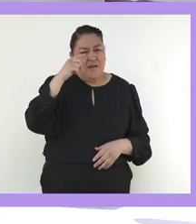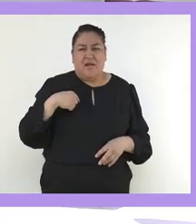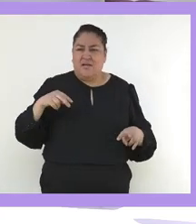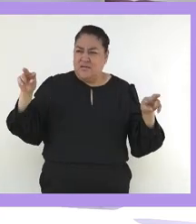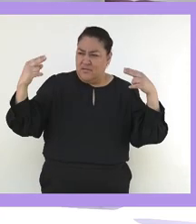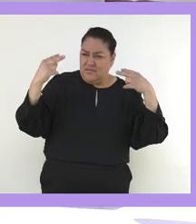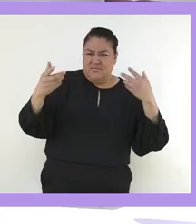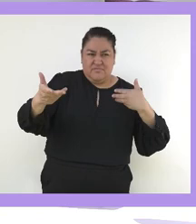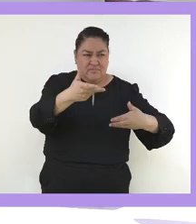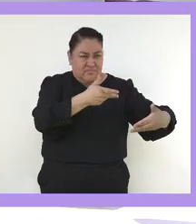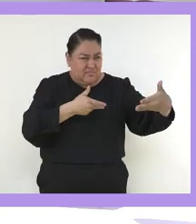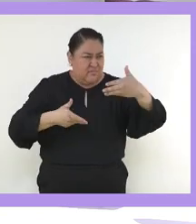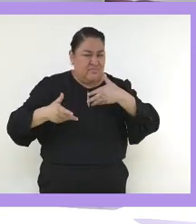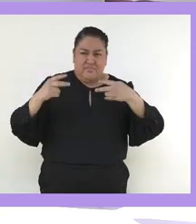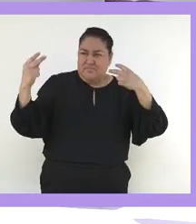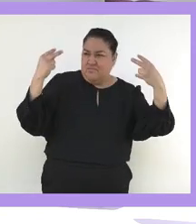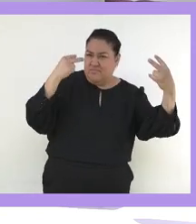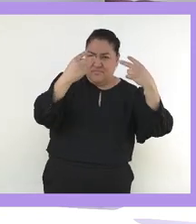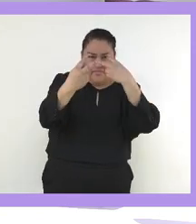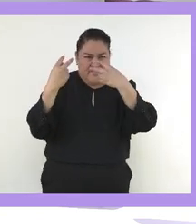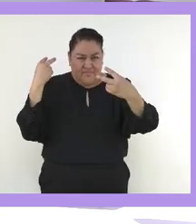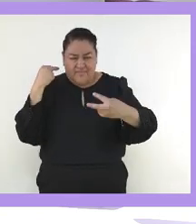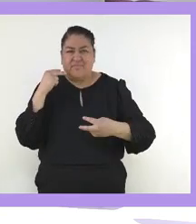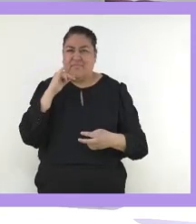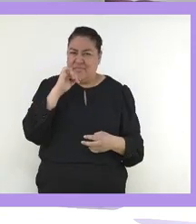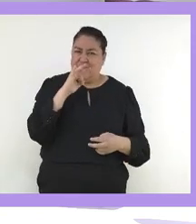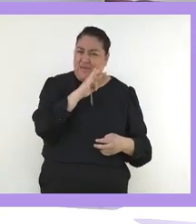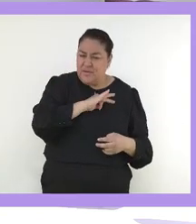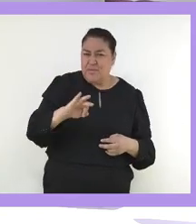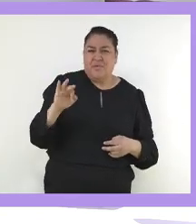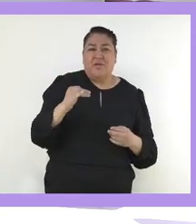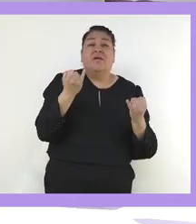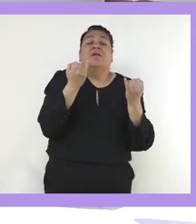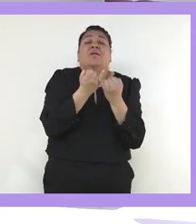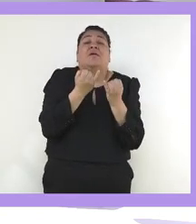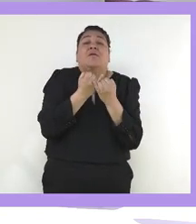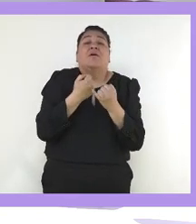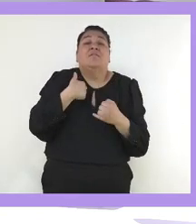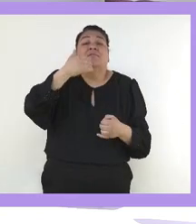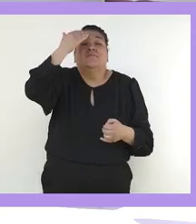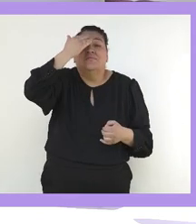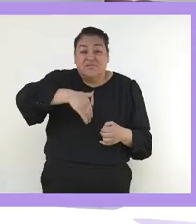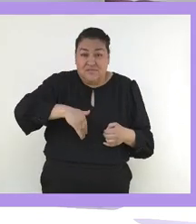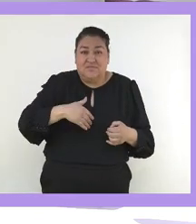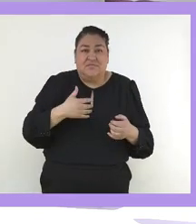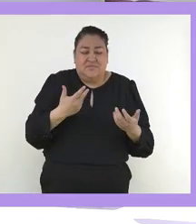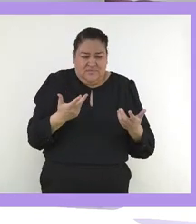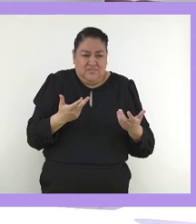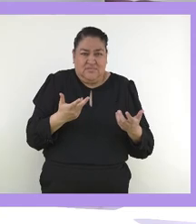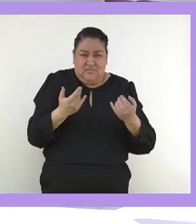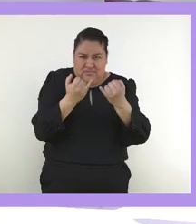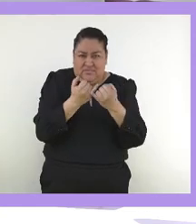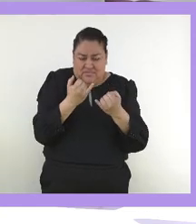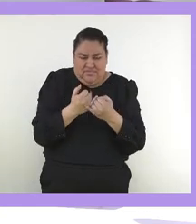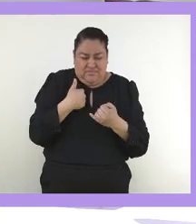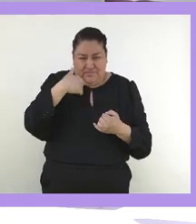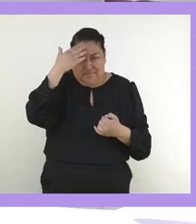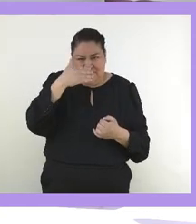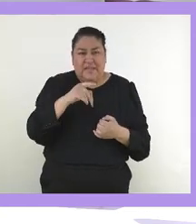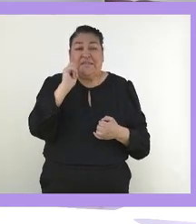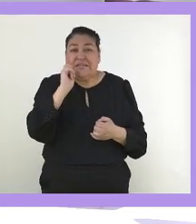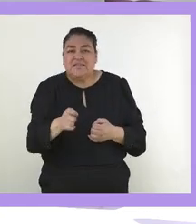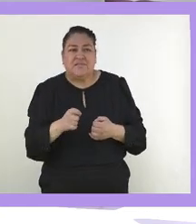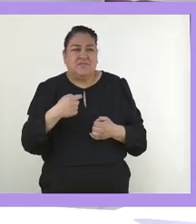el fútbol femenil a selección y también discutir con todo mundo este tener una discusión abierta no